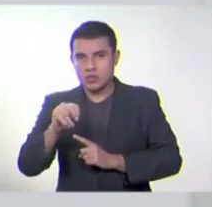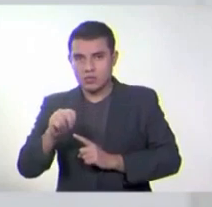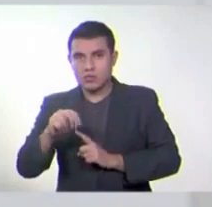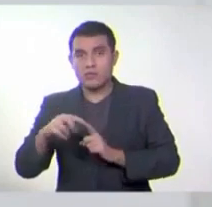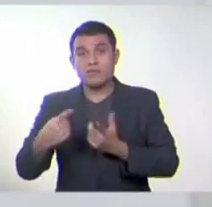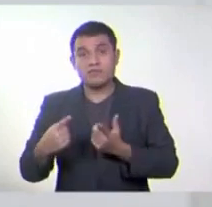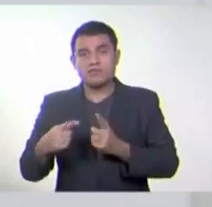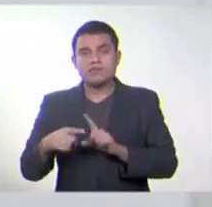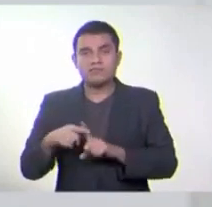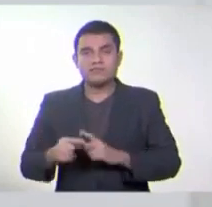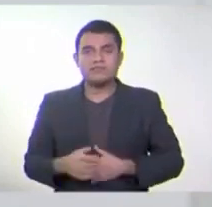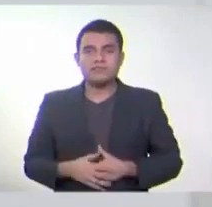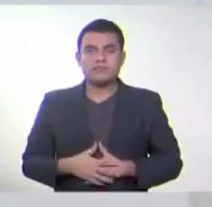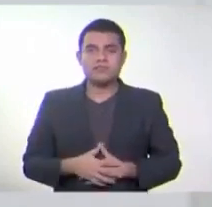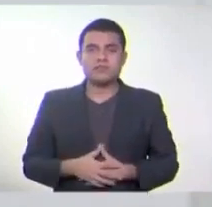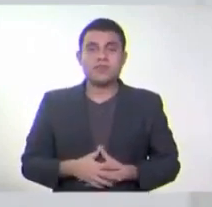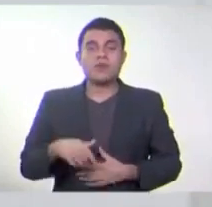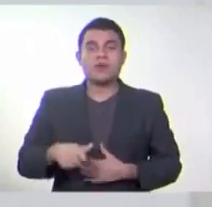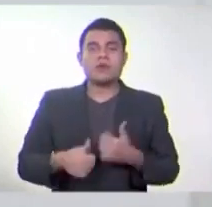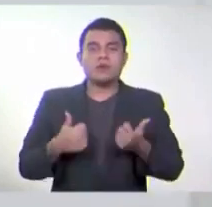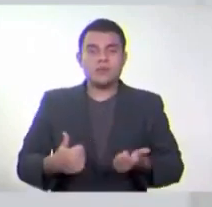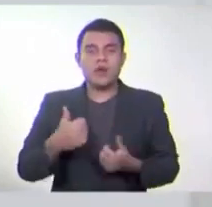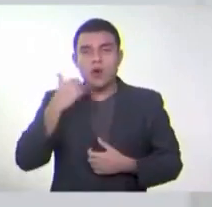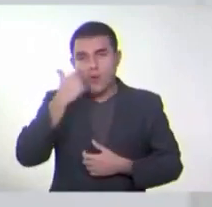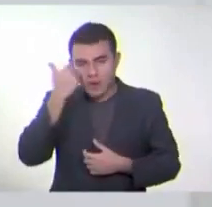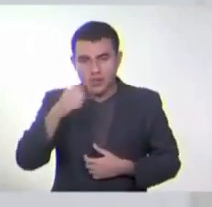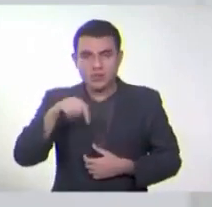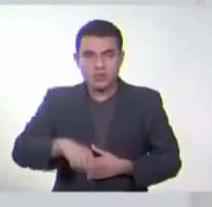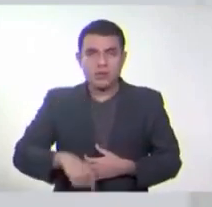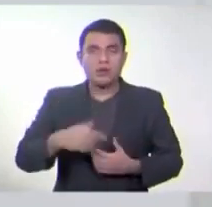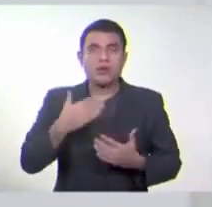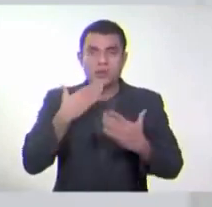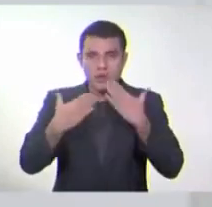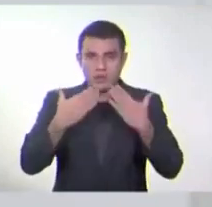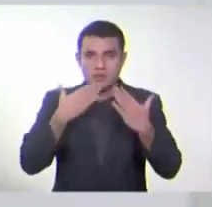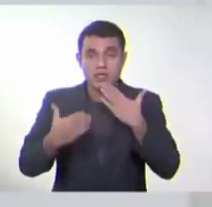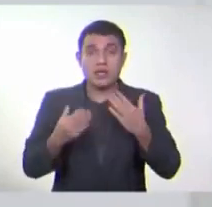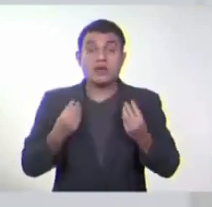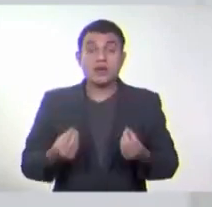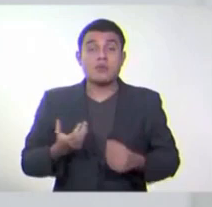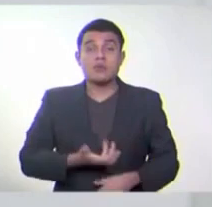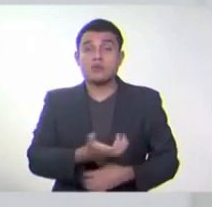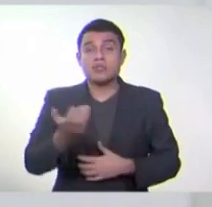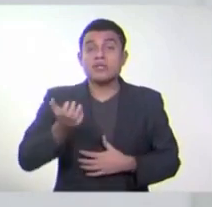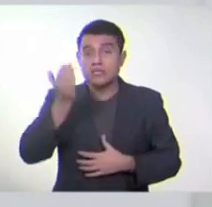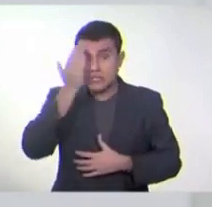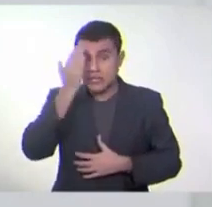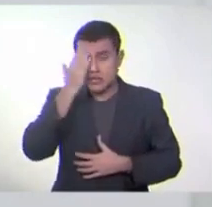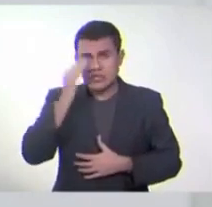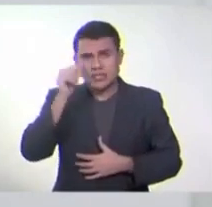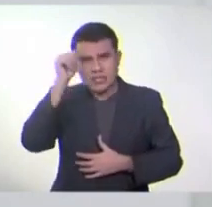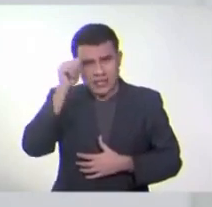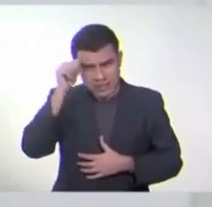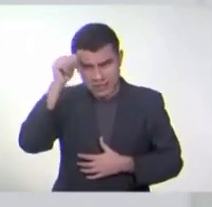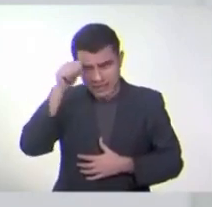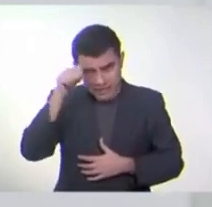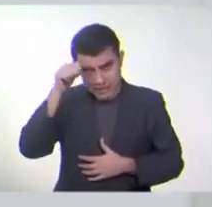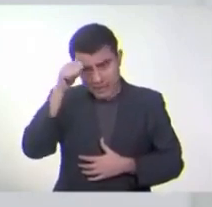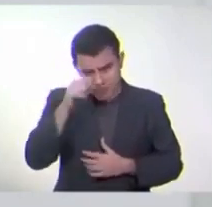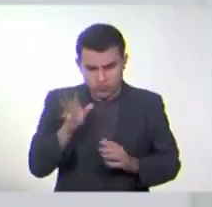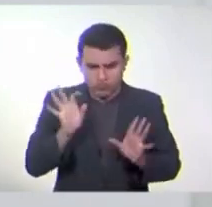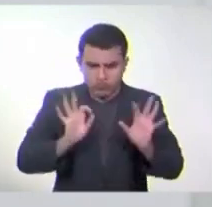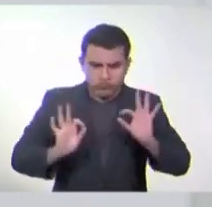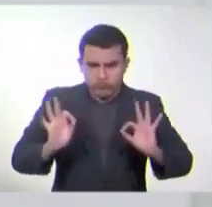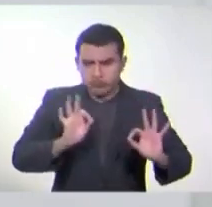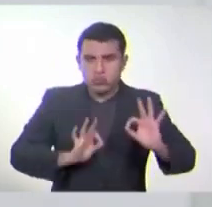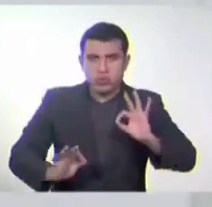Muy bien, jóvenes. Ahora les voy a explicar cómo saber si al analizar un elemento donde